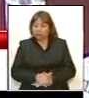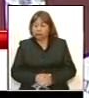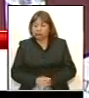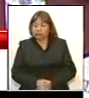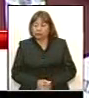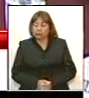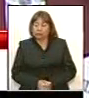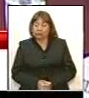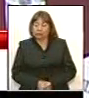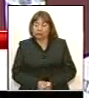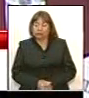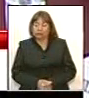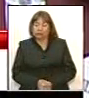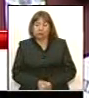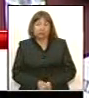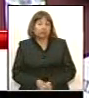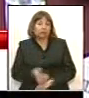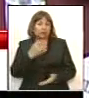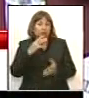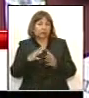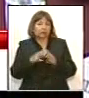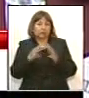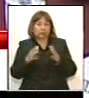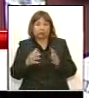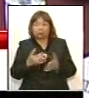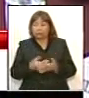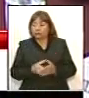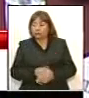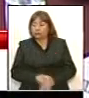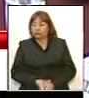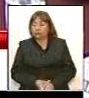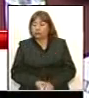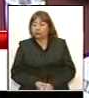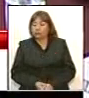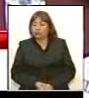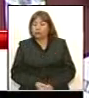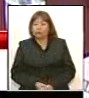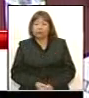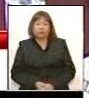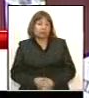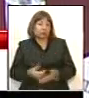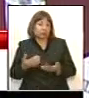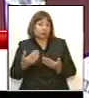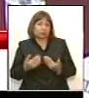los que son de alto conocimiento, que los países suelen tratar de atraer